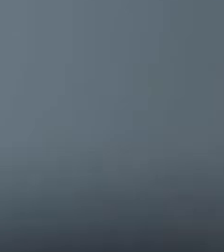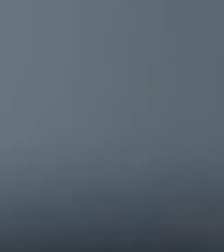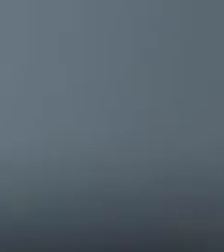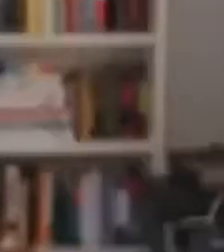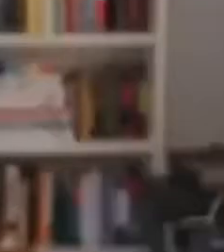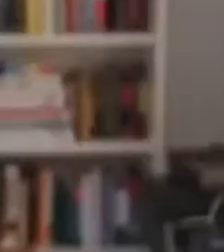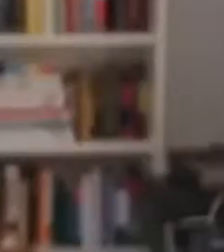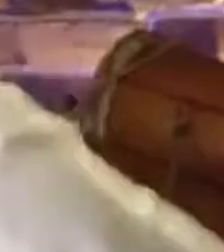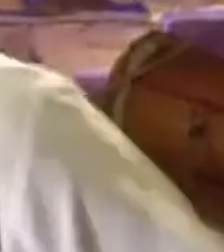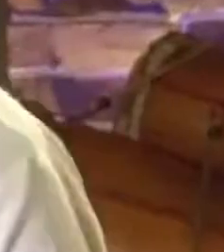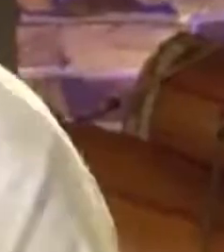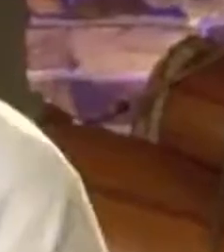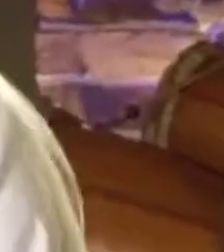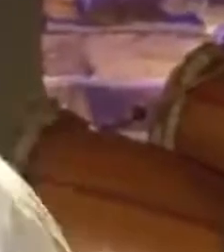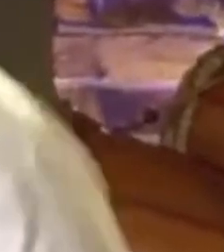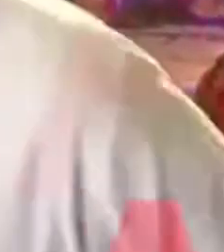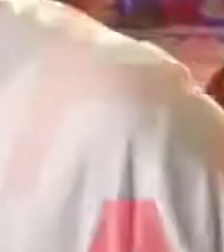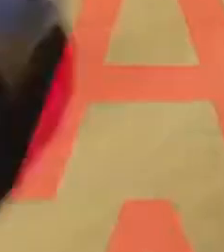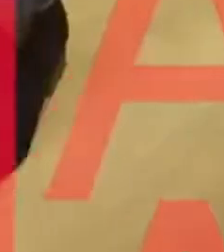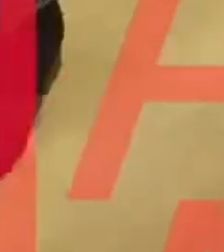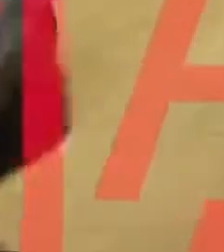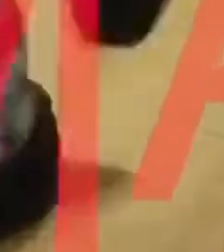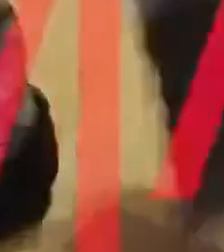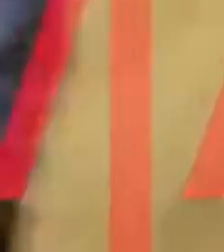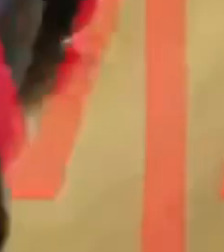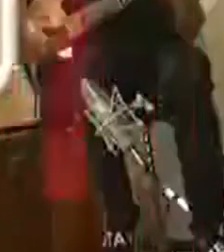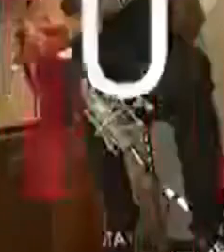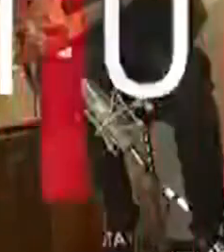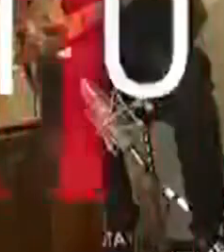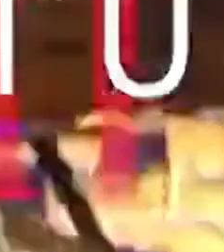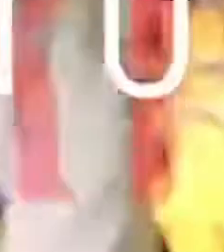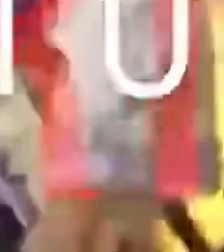a perder. Sonidos que alegran el alma y fortalecen el espíritu.